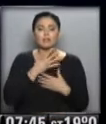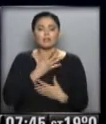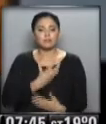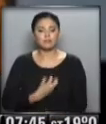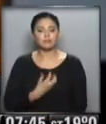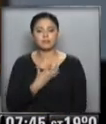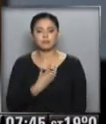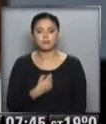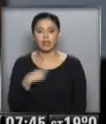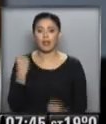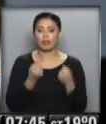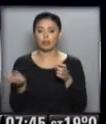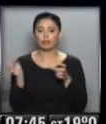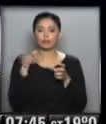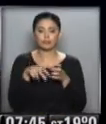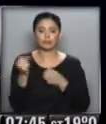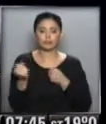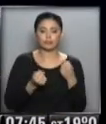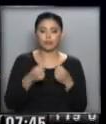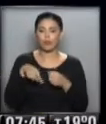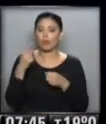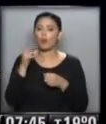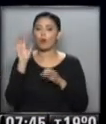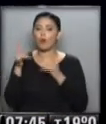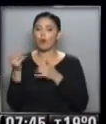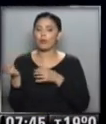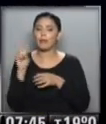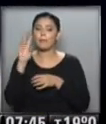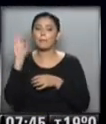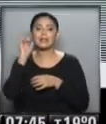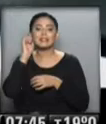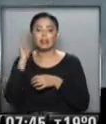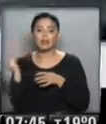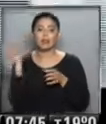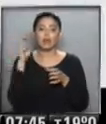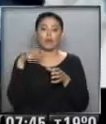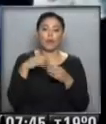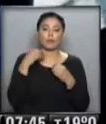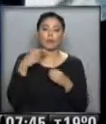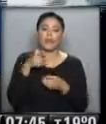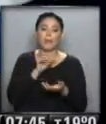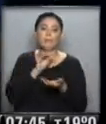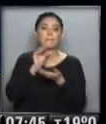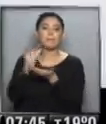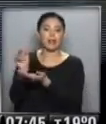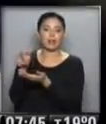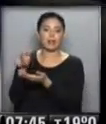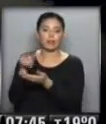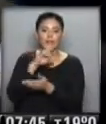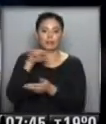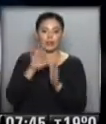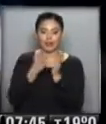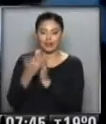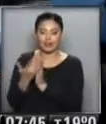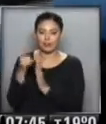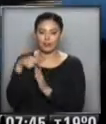se sube a su auto. Un joven de 20 años que llegó a la ciudad porque fue premiado en la Feria del Libro. Ahí le van a